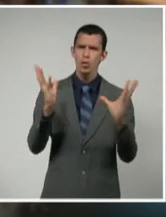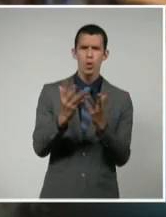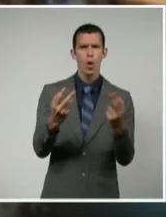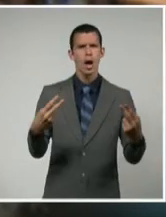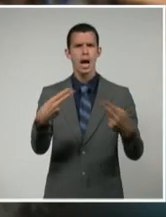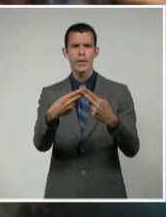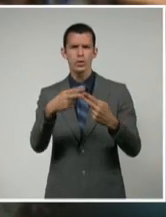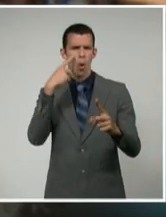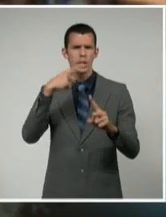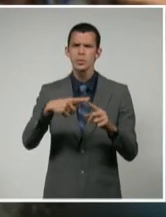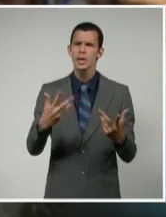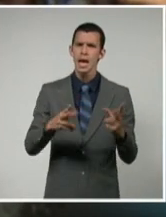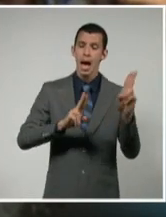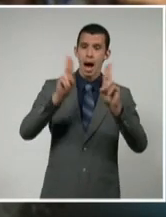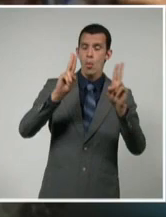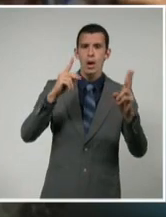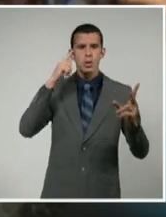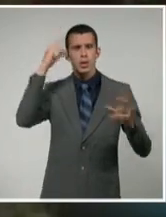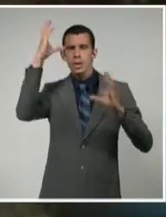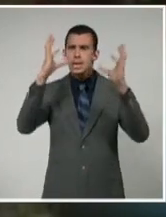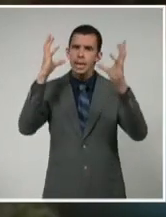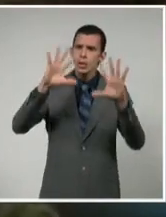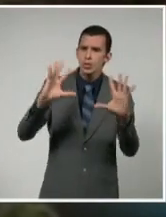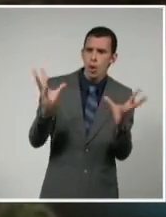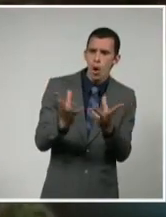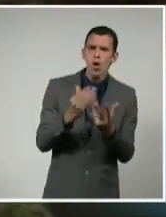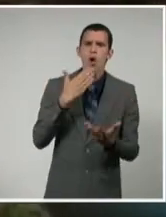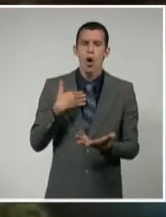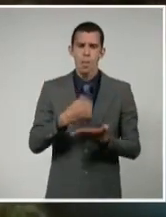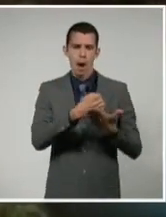reacciones y respuestas de los pueblos indígenas